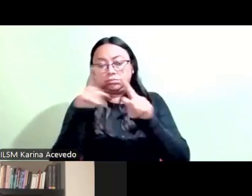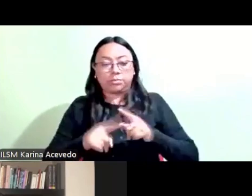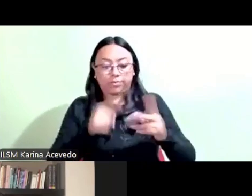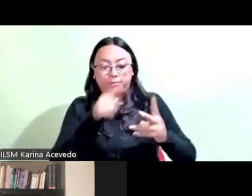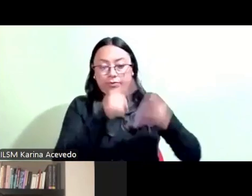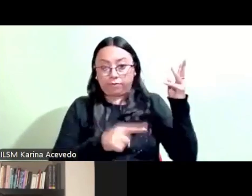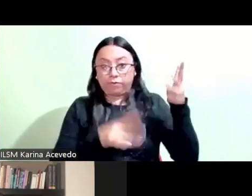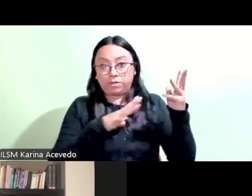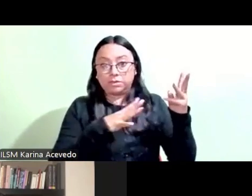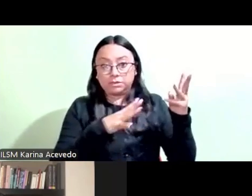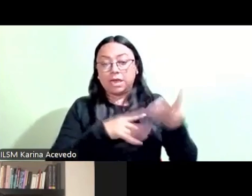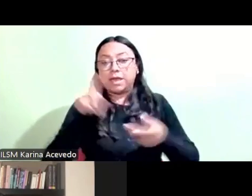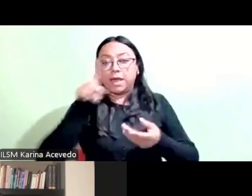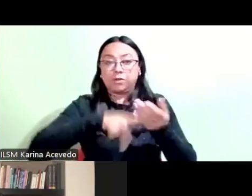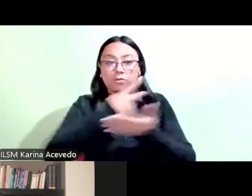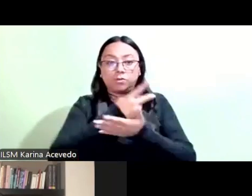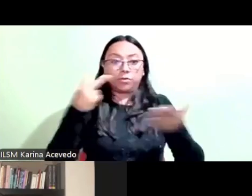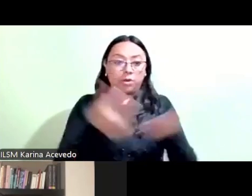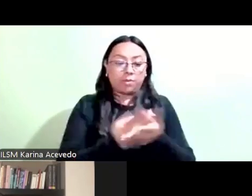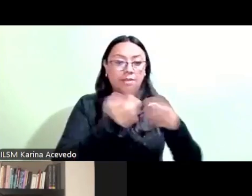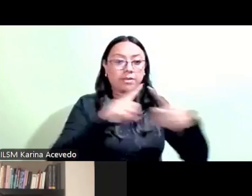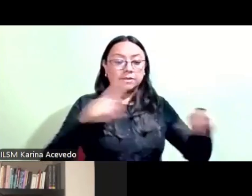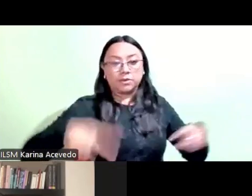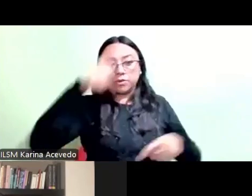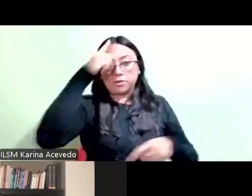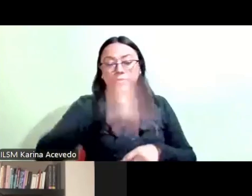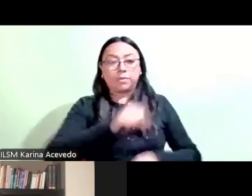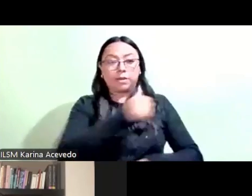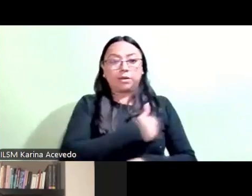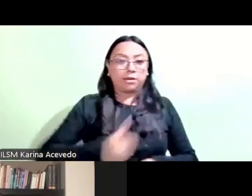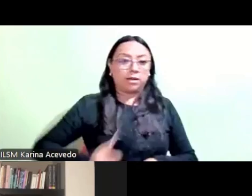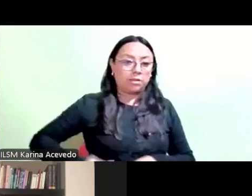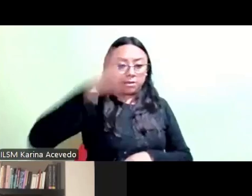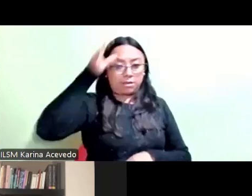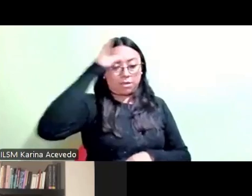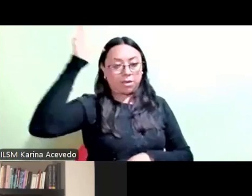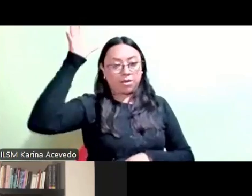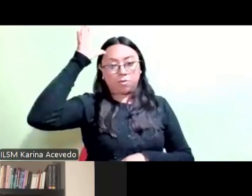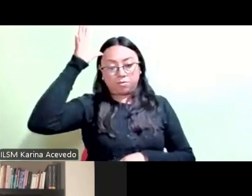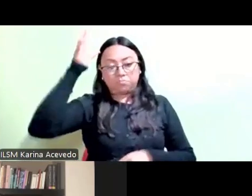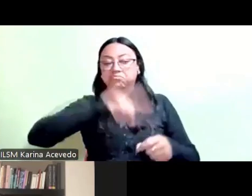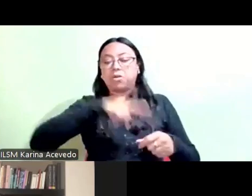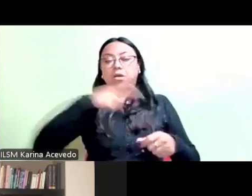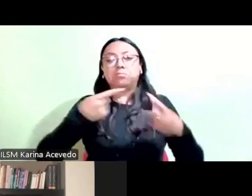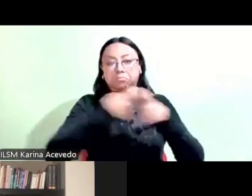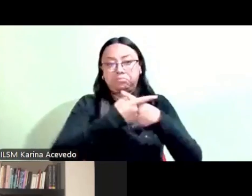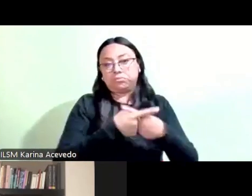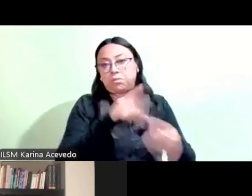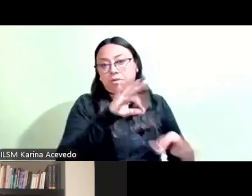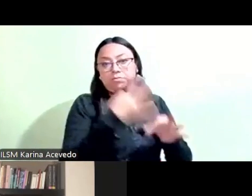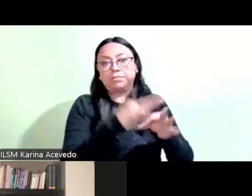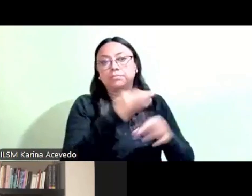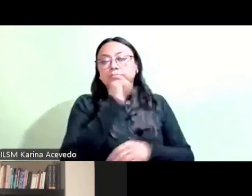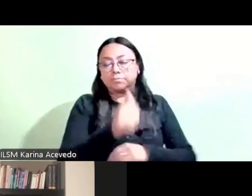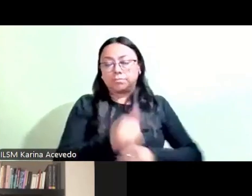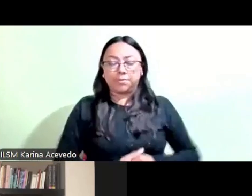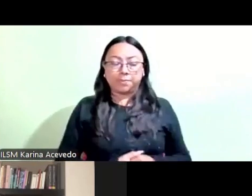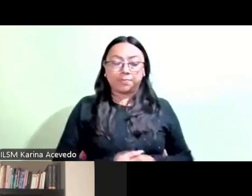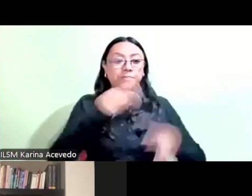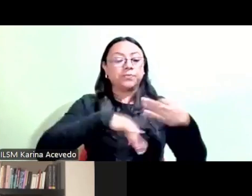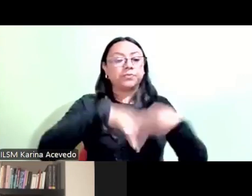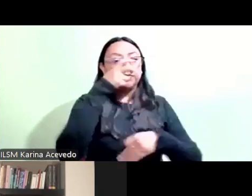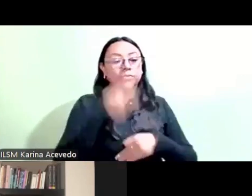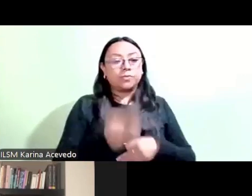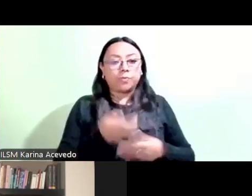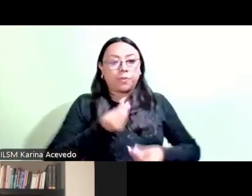de desarrollo urbano para la Cuauhtémoc, en el cual se ratifica el contenido del programa parcial de la colonia Hipódromo. Lo anterior se